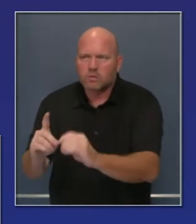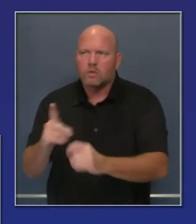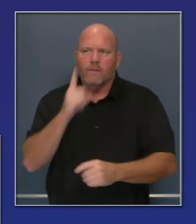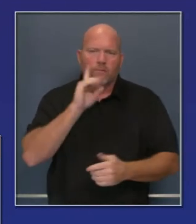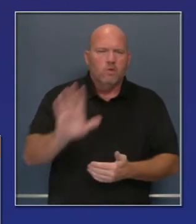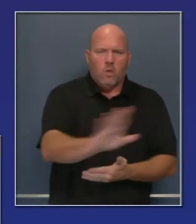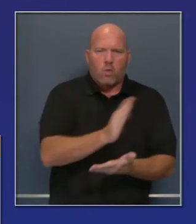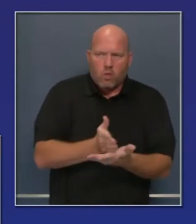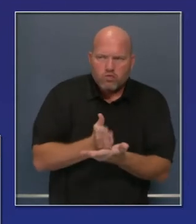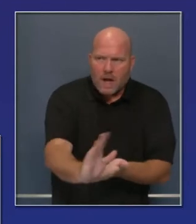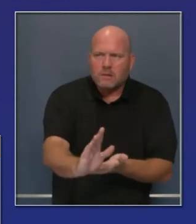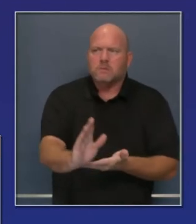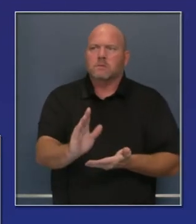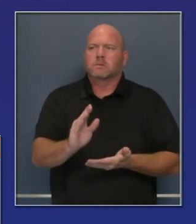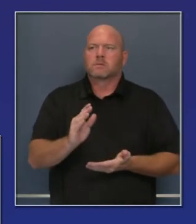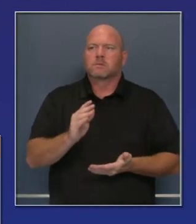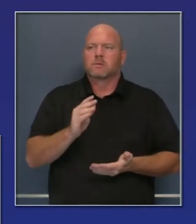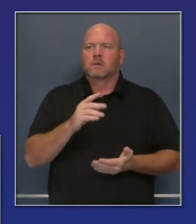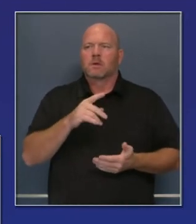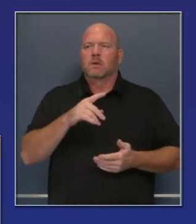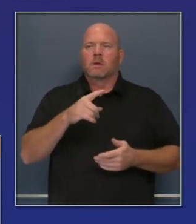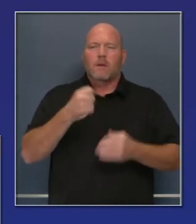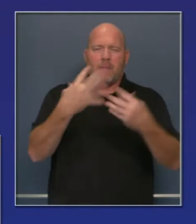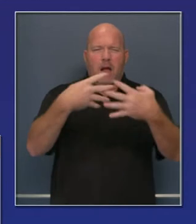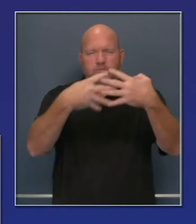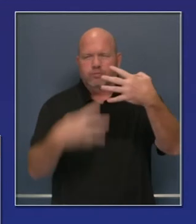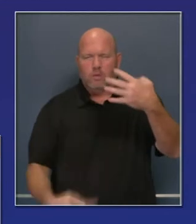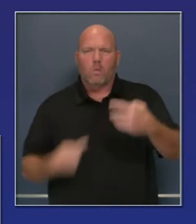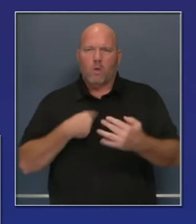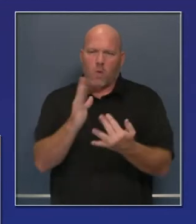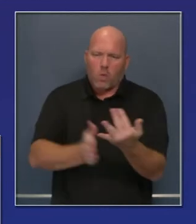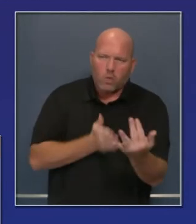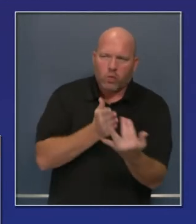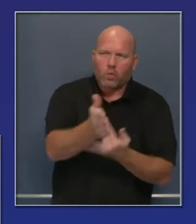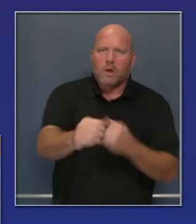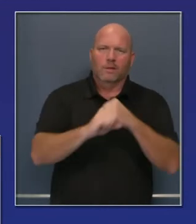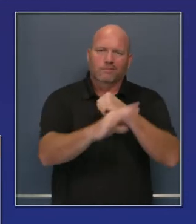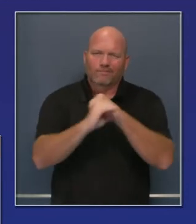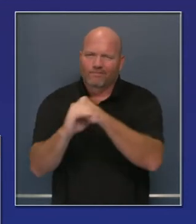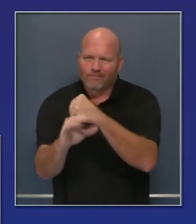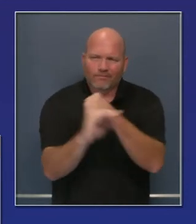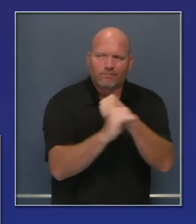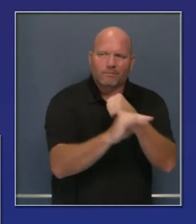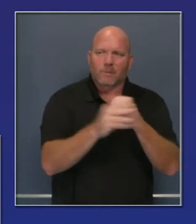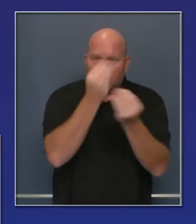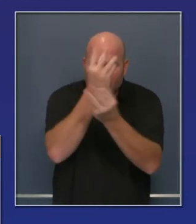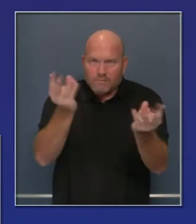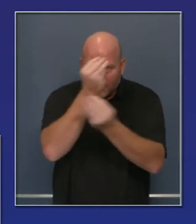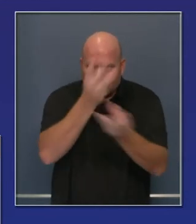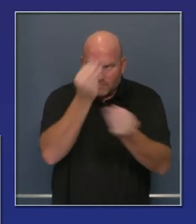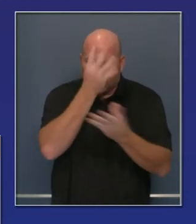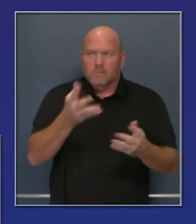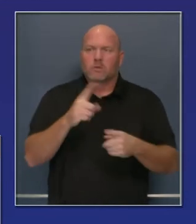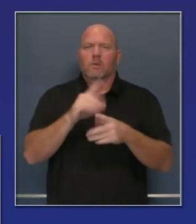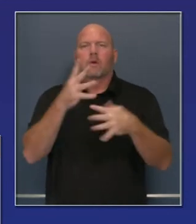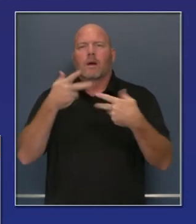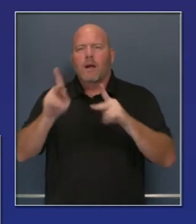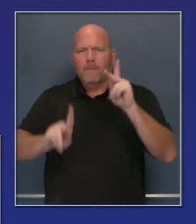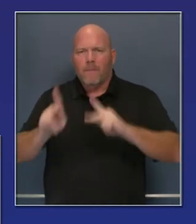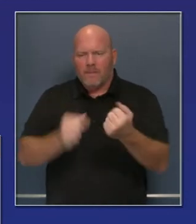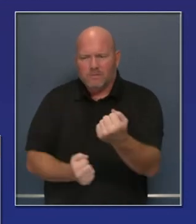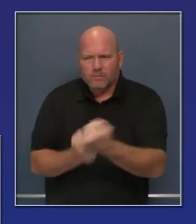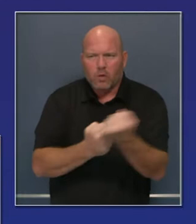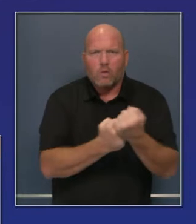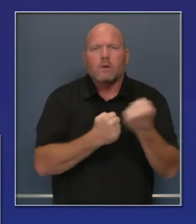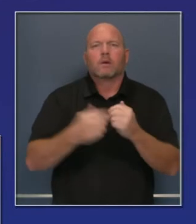educación, la campaña Conozca sus derechos y muchos otros esfuerzos que hemos avanzado a través de comerciales de anuncios públicos para que la gente